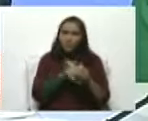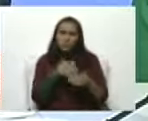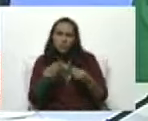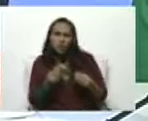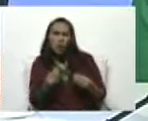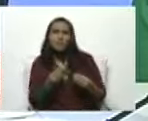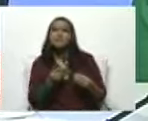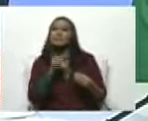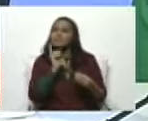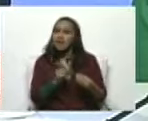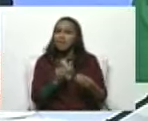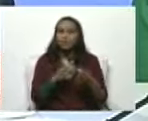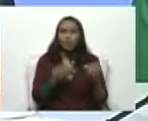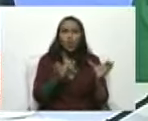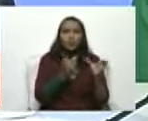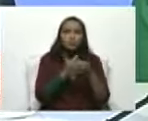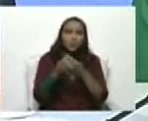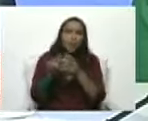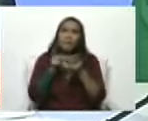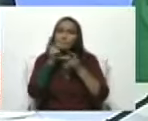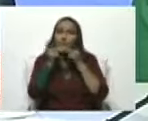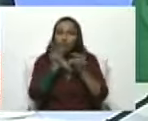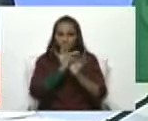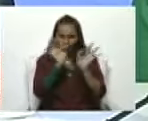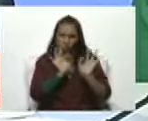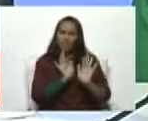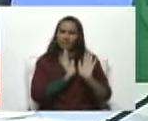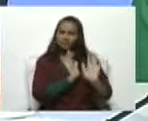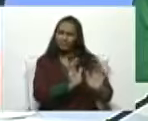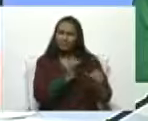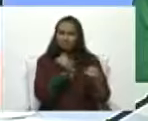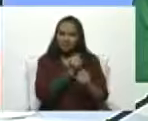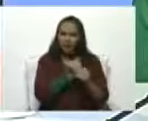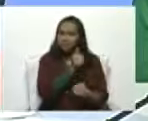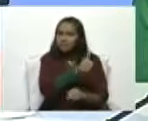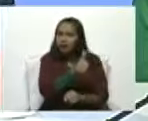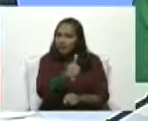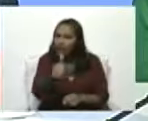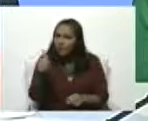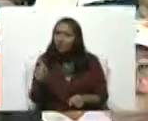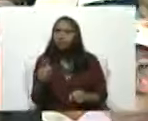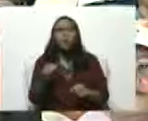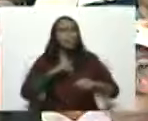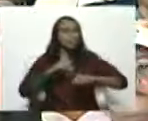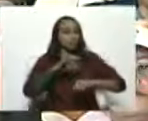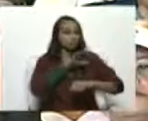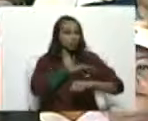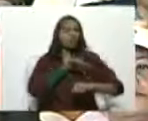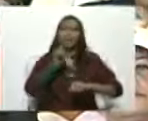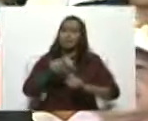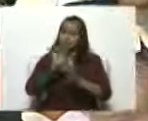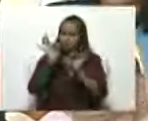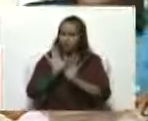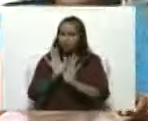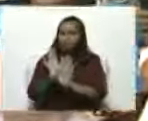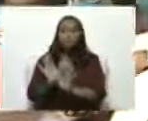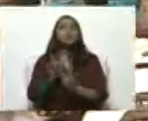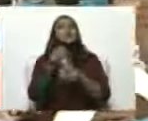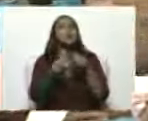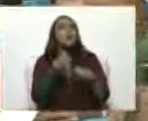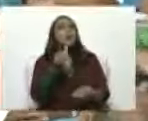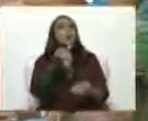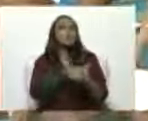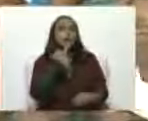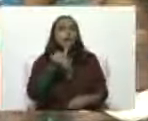cada partido político lo hace a su manera, cada movimiento social lo hace a su manera, y en el momento de votar, ¿por quién va a votar? Por